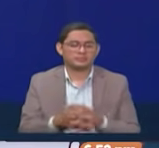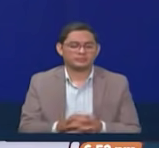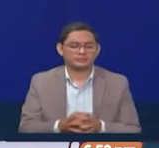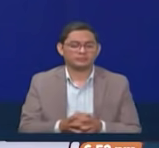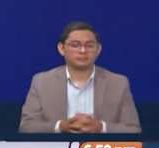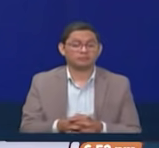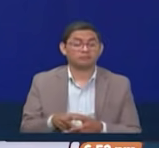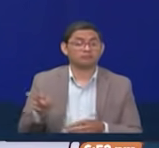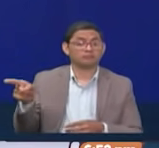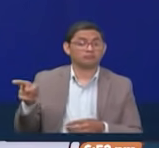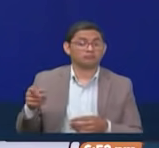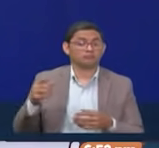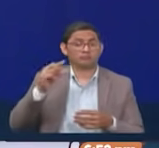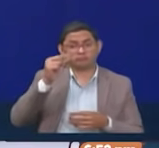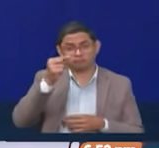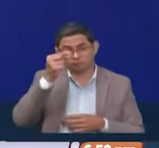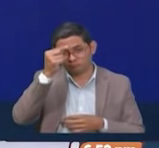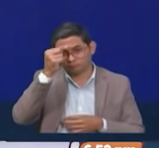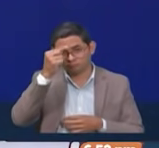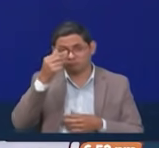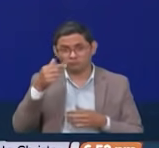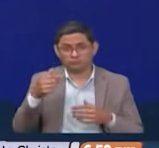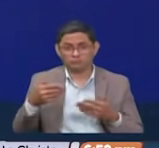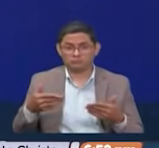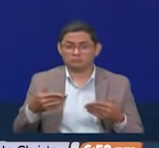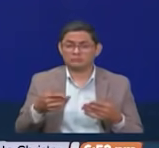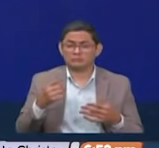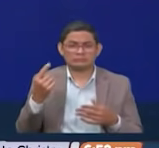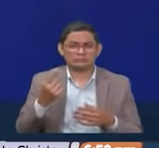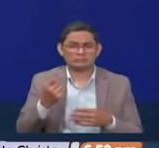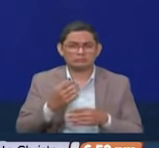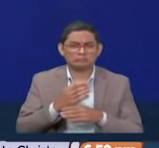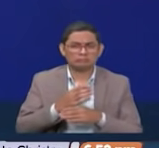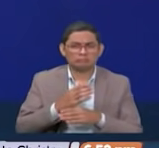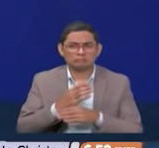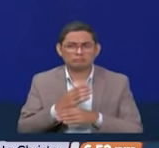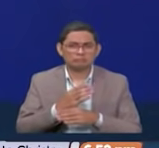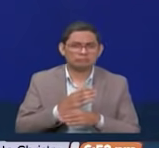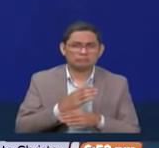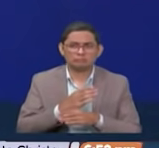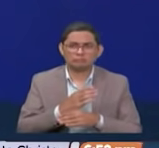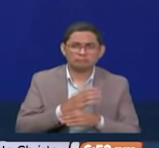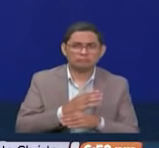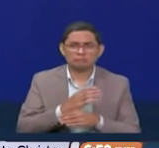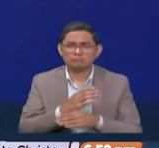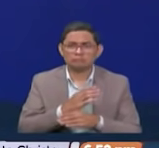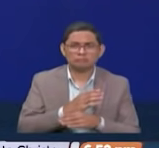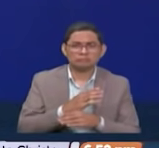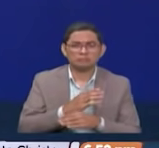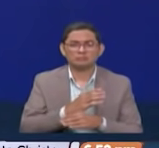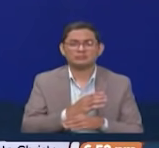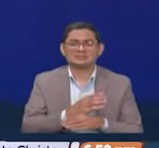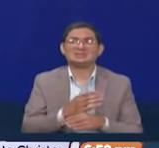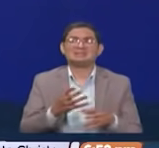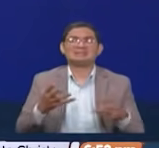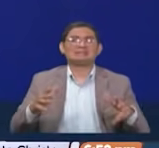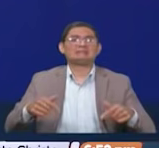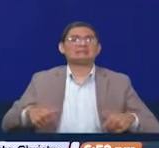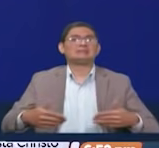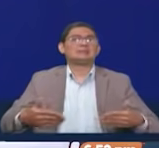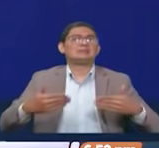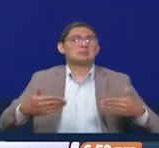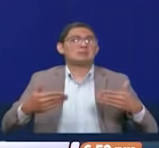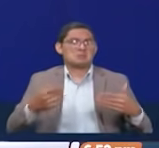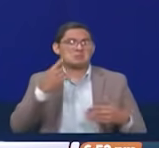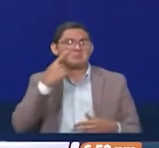gobierno nacional hemos sido muy cautelosos ello ha permitido que panamá marcar